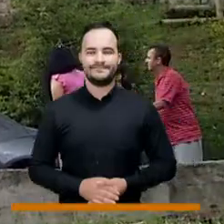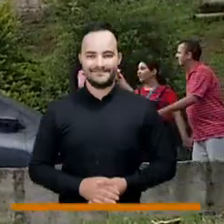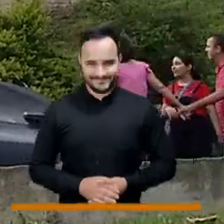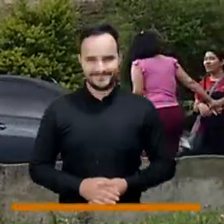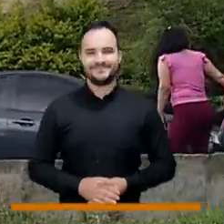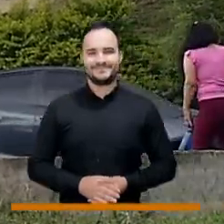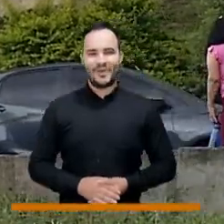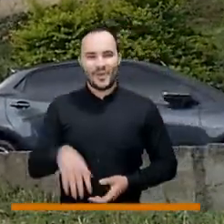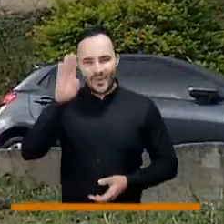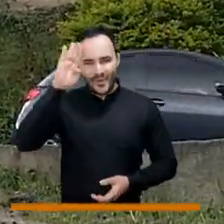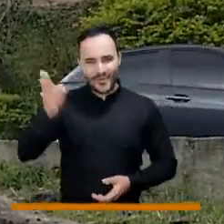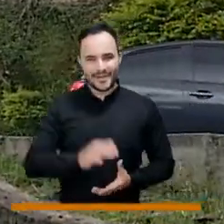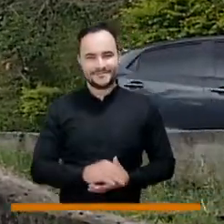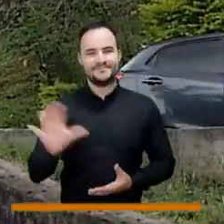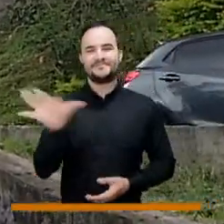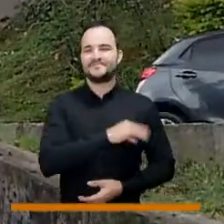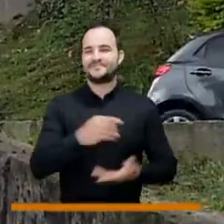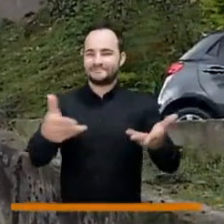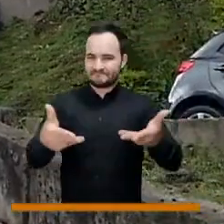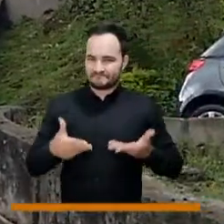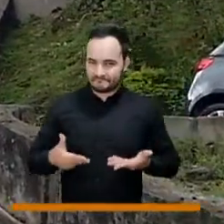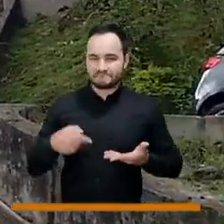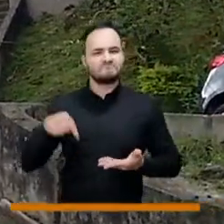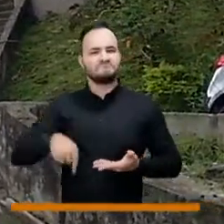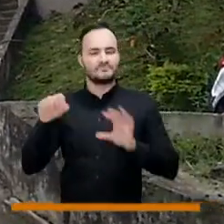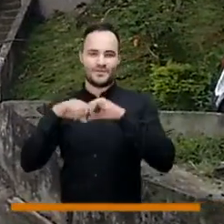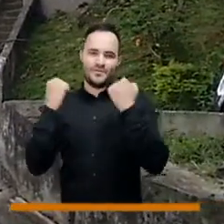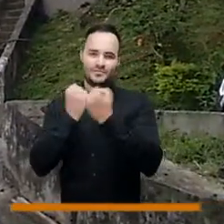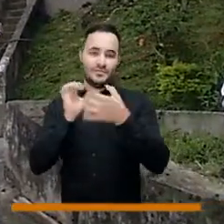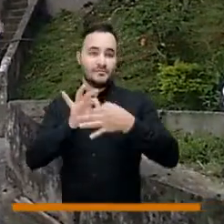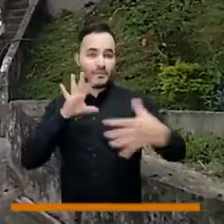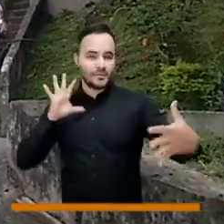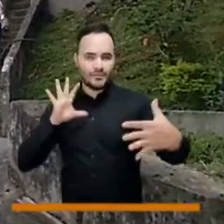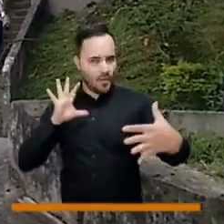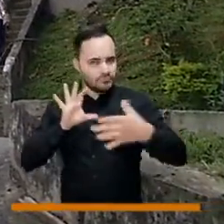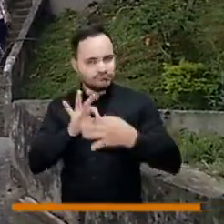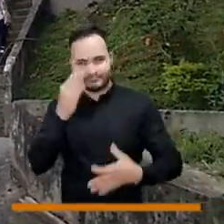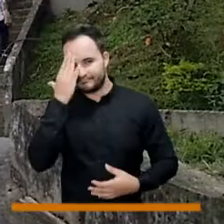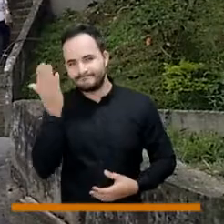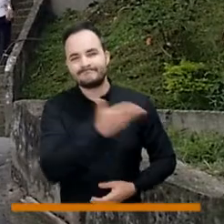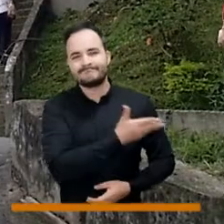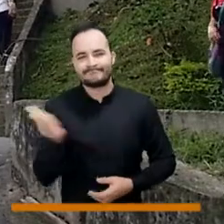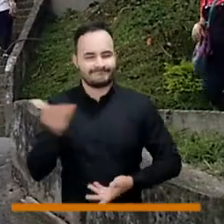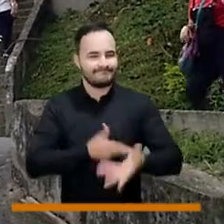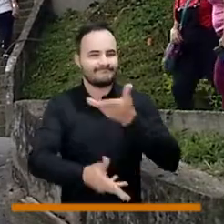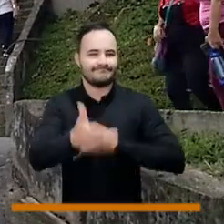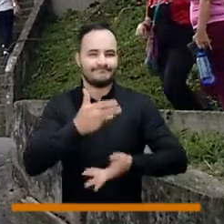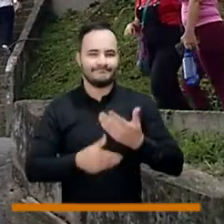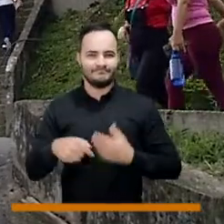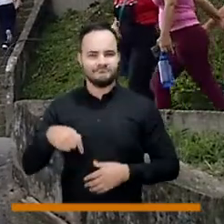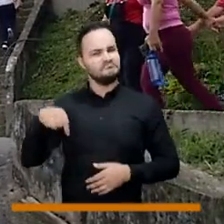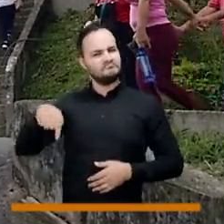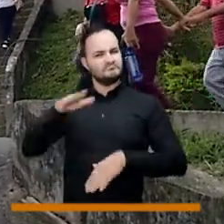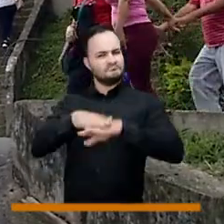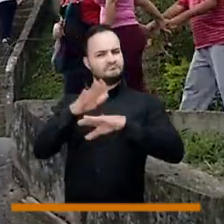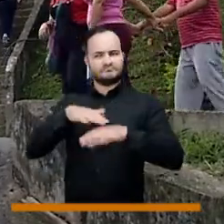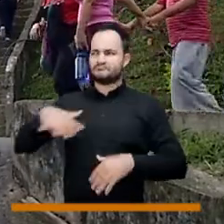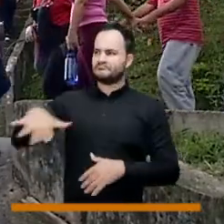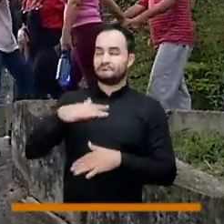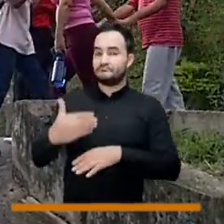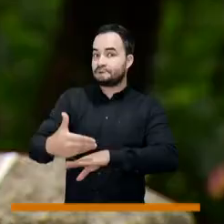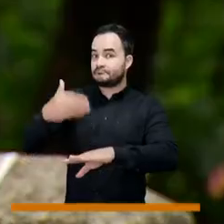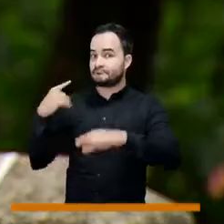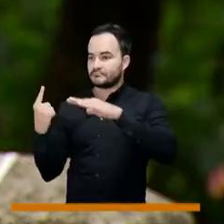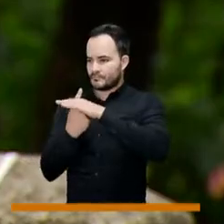Hola, bienvenidos una vez más a De Frente a la Gente. Una gran finca ubicada en el centro oriente de